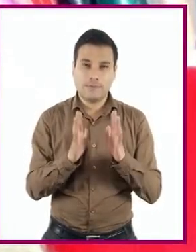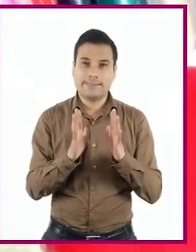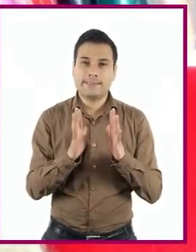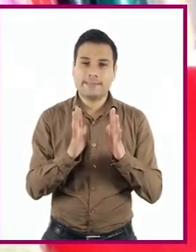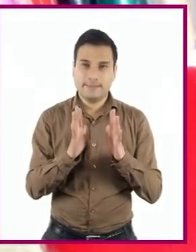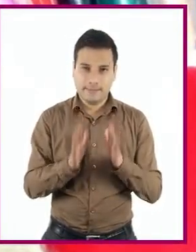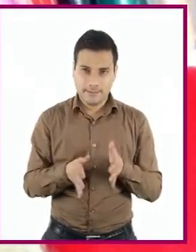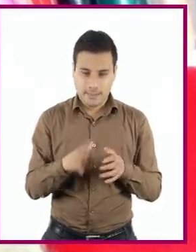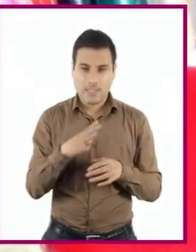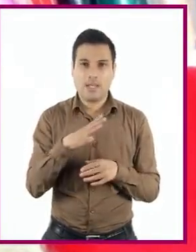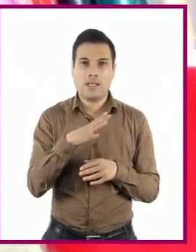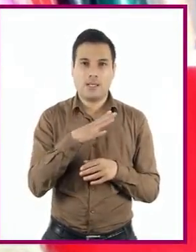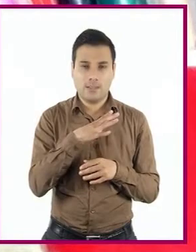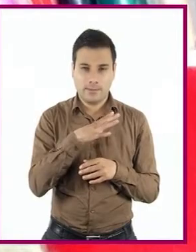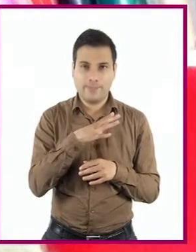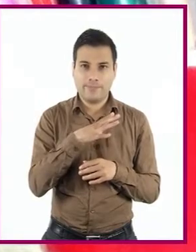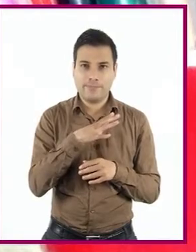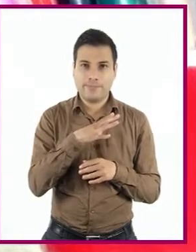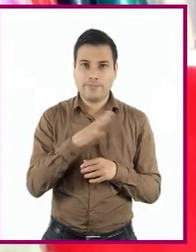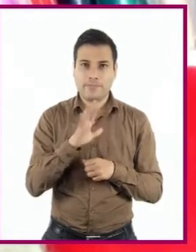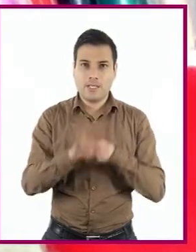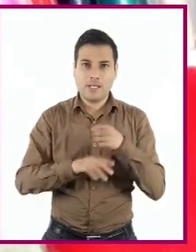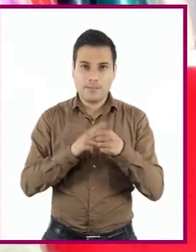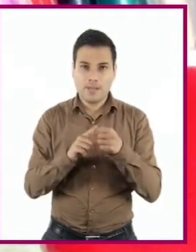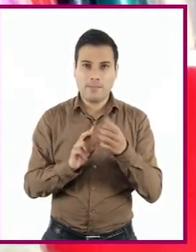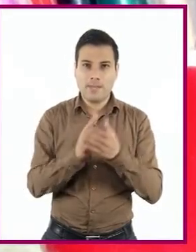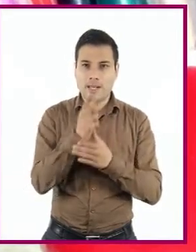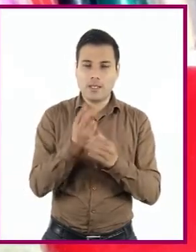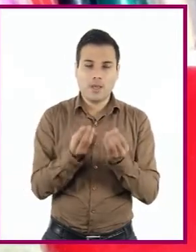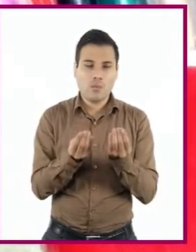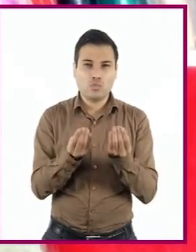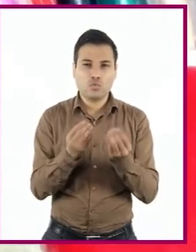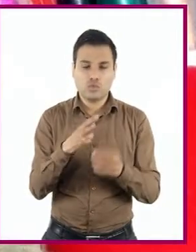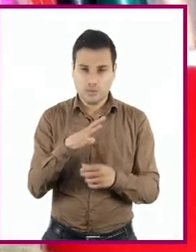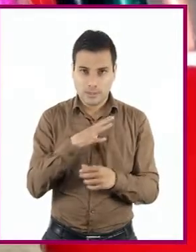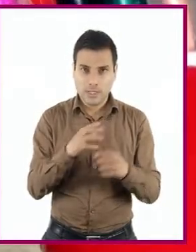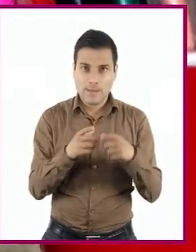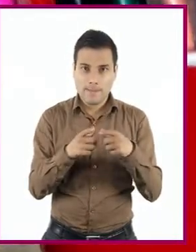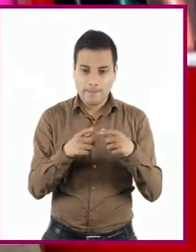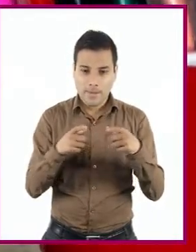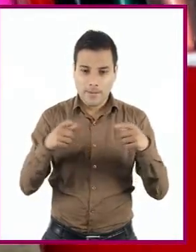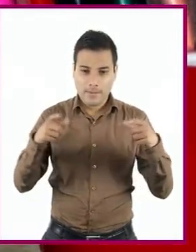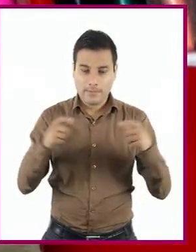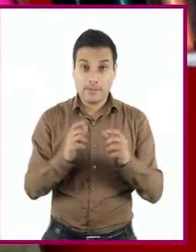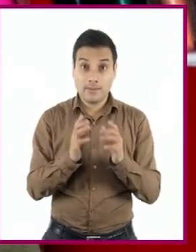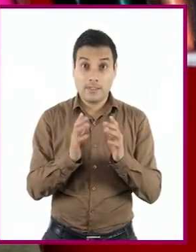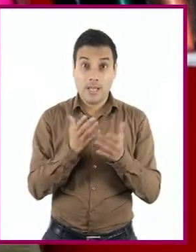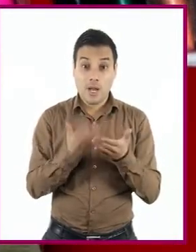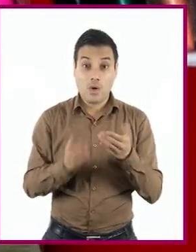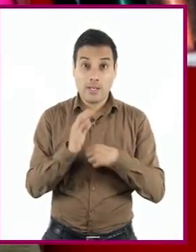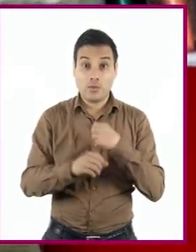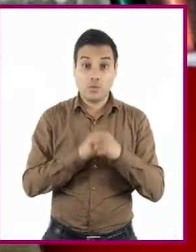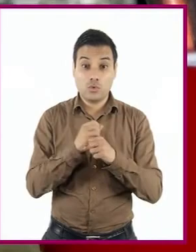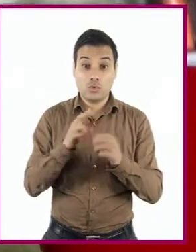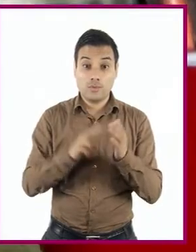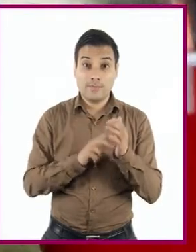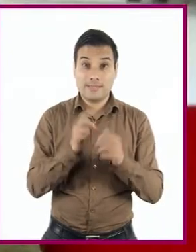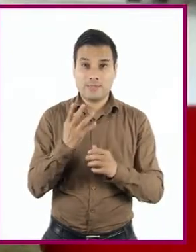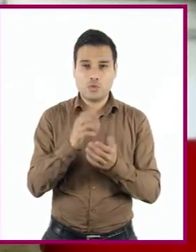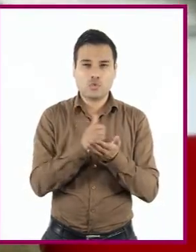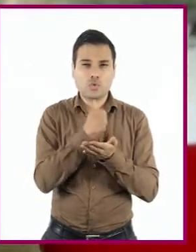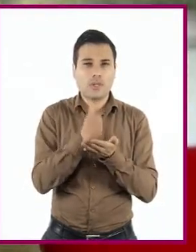2035 tiene más flora, más fauna, sin tirar basura. O sea, ya no había basura, nada. Ahora en el 2035 es muy bonita la